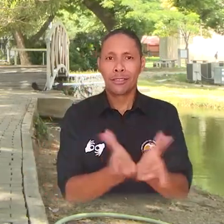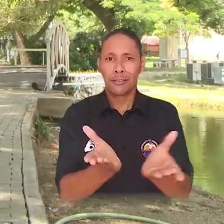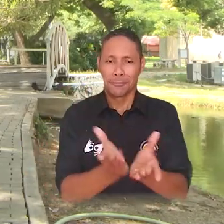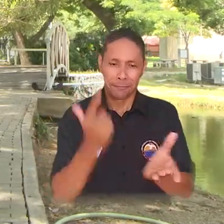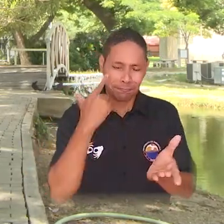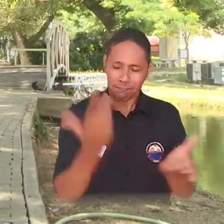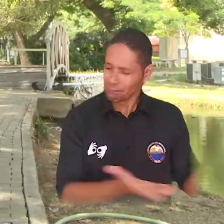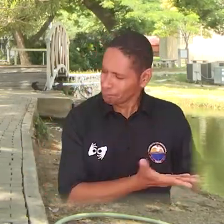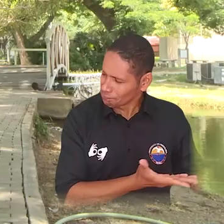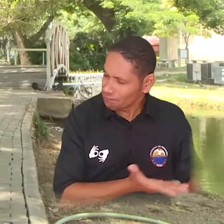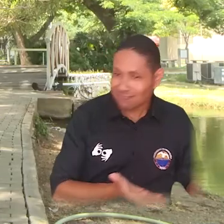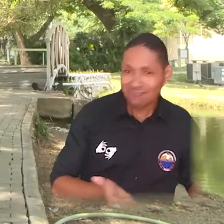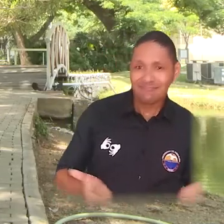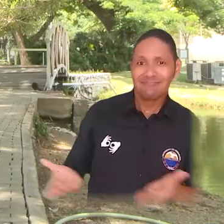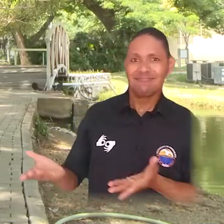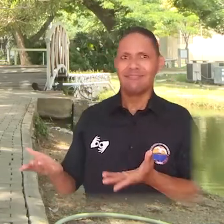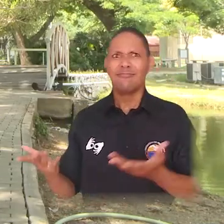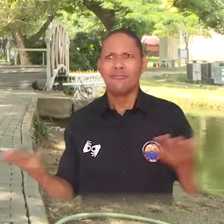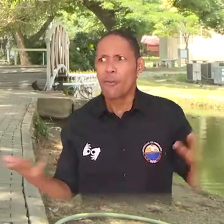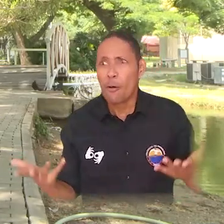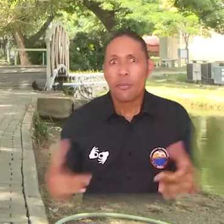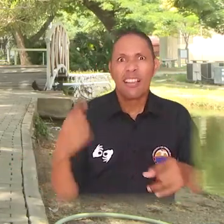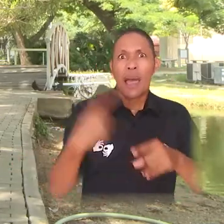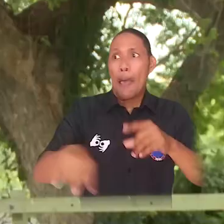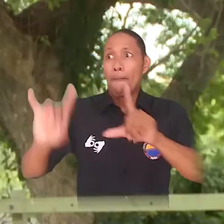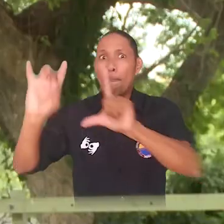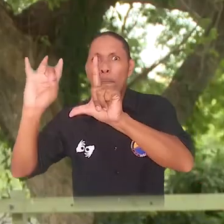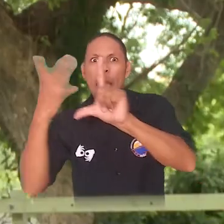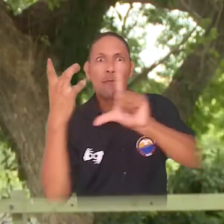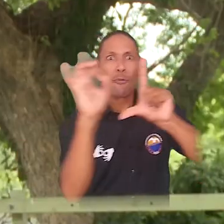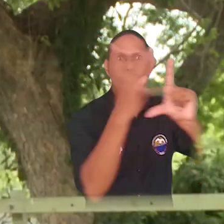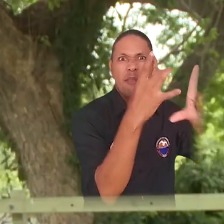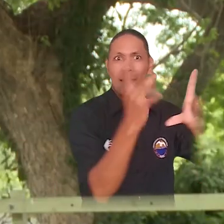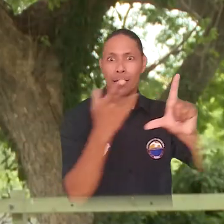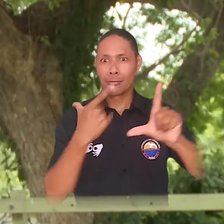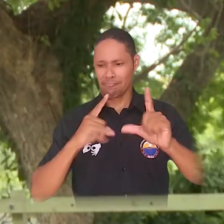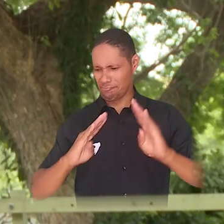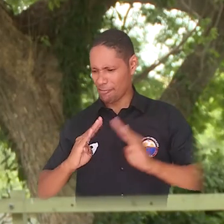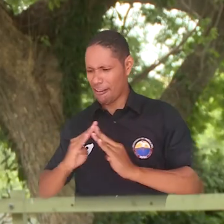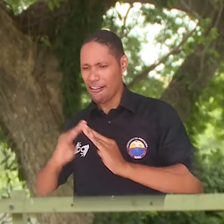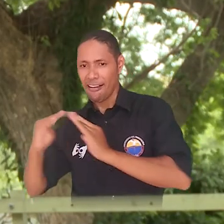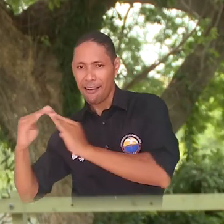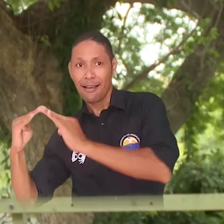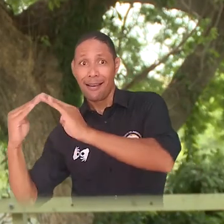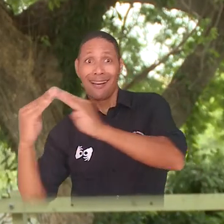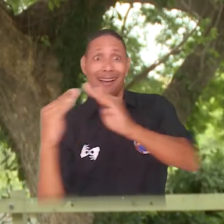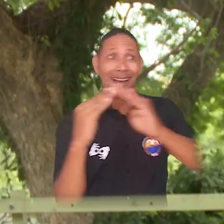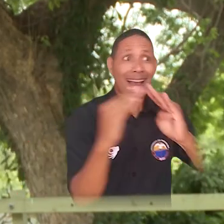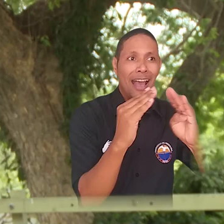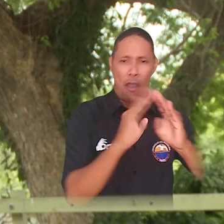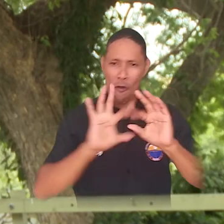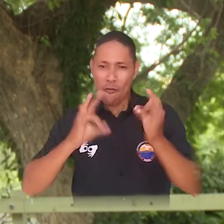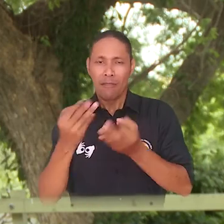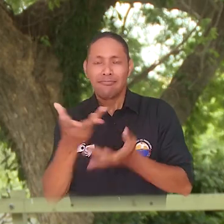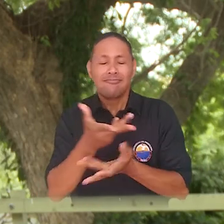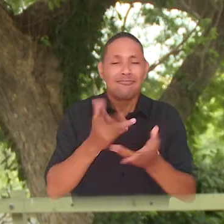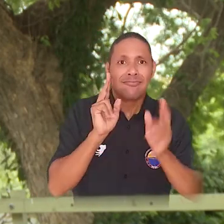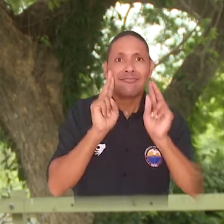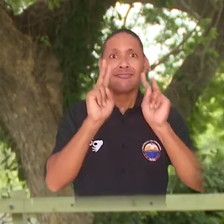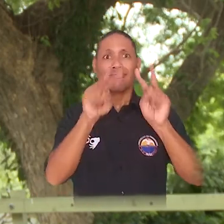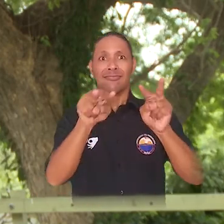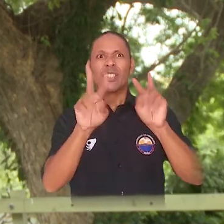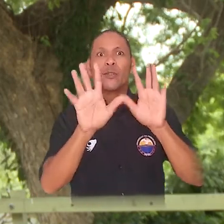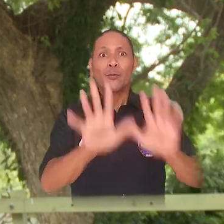una gran bienvenida, así fuera por plataformas virtuales. En sus hogares y acompañados de familiares, los nuevos